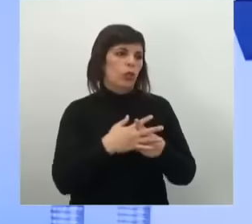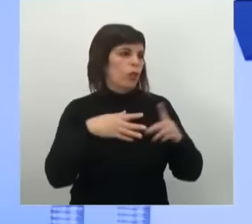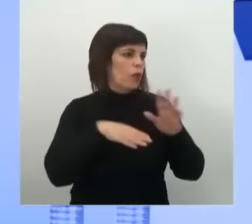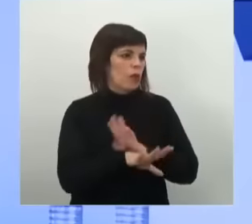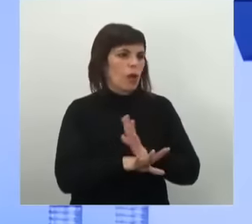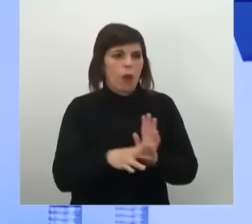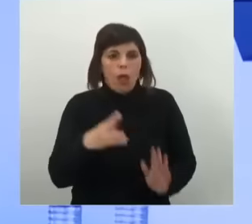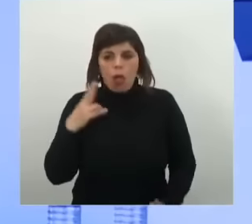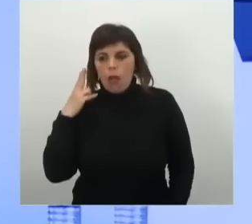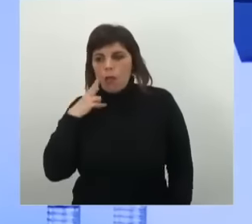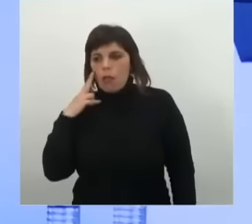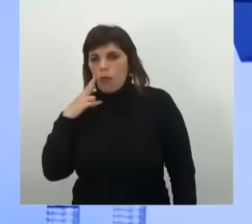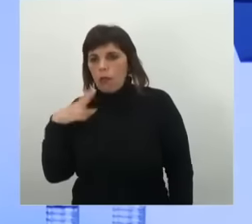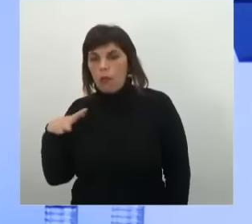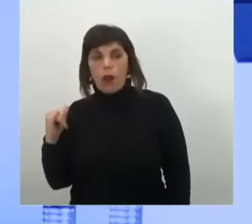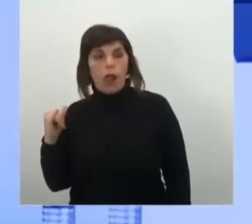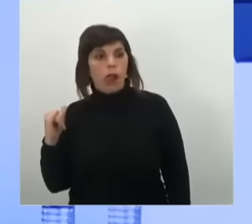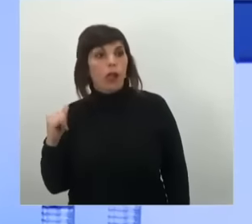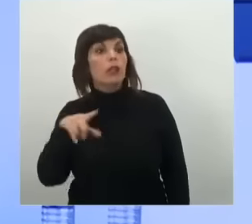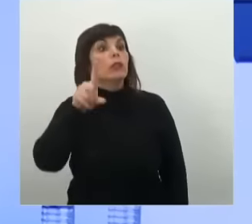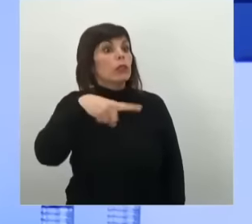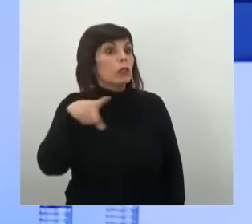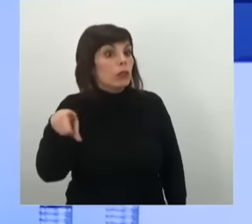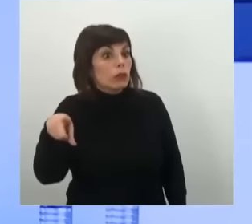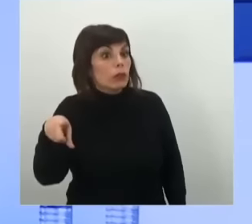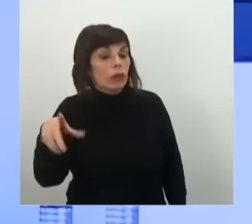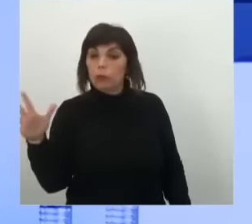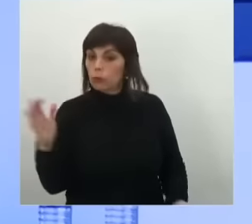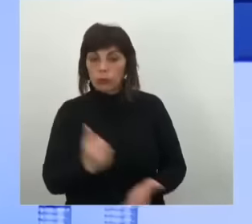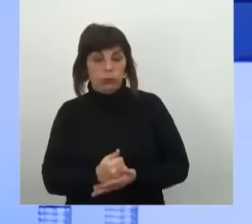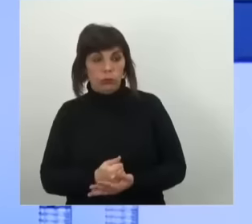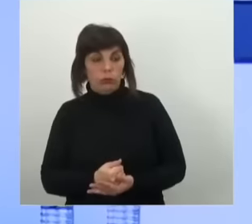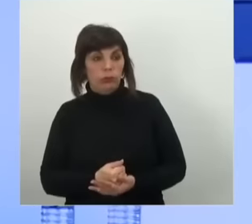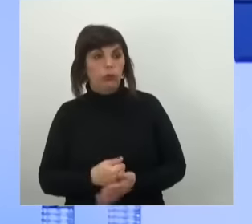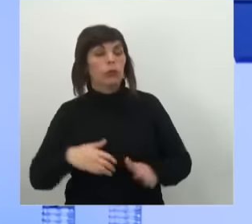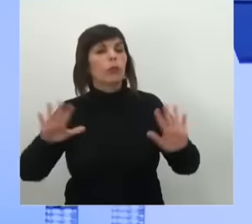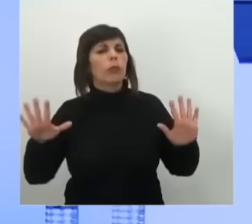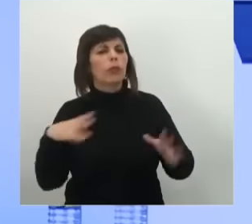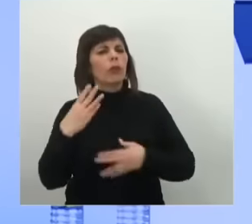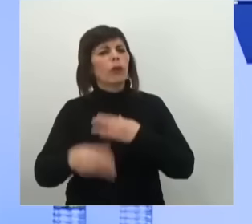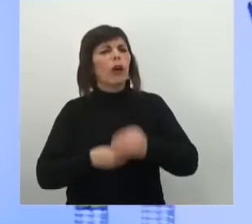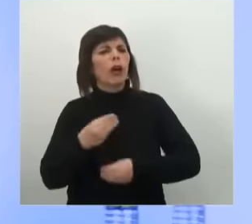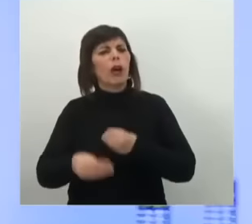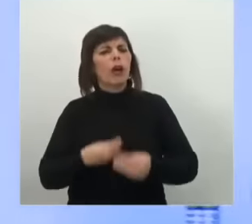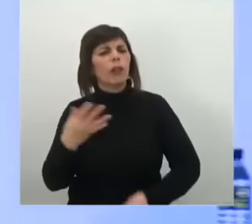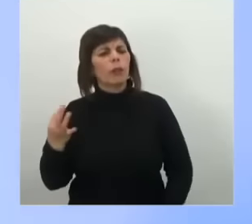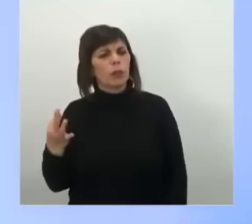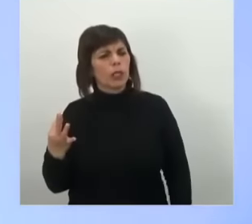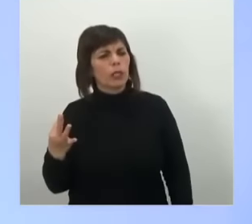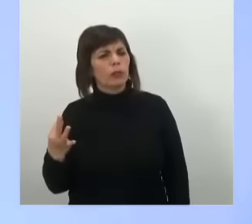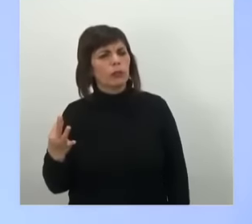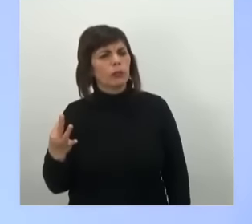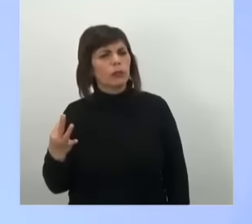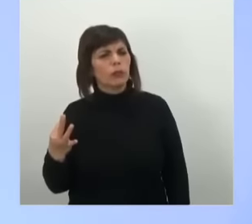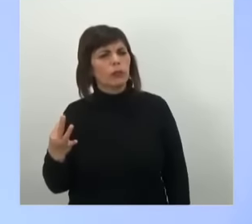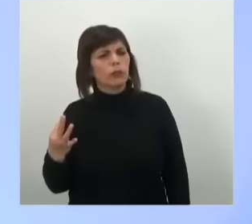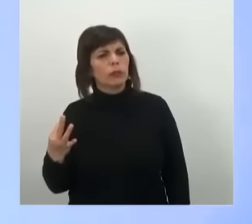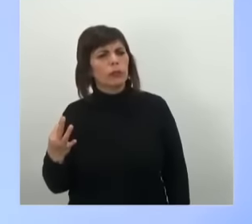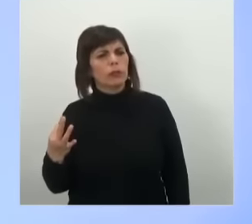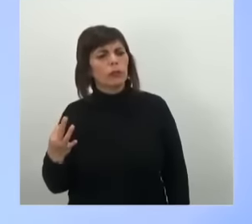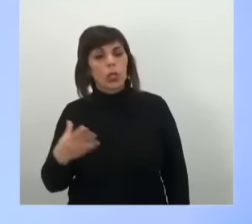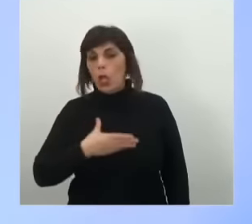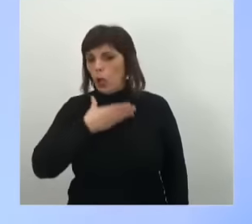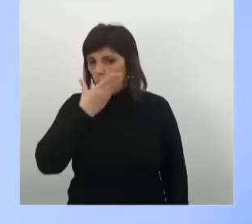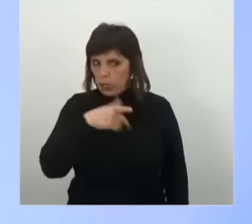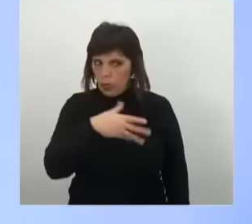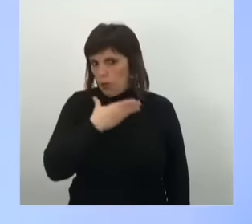te emociono todos pero qué hacemos puede pasar que no te dé